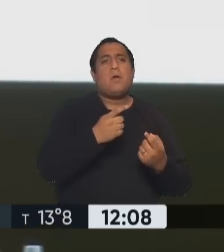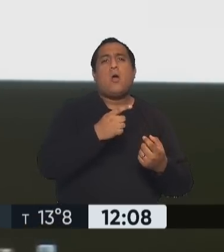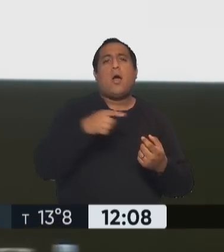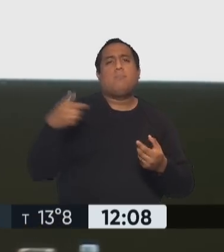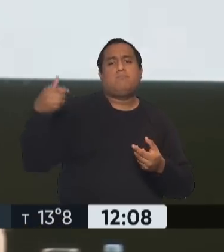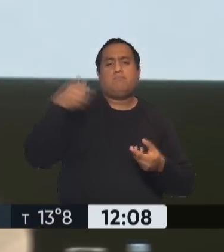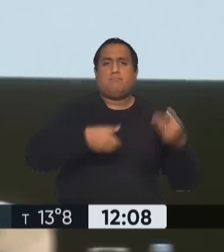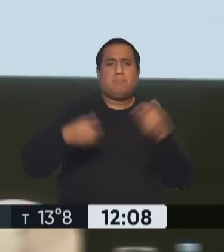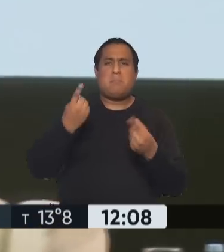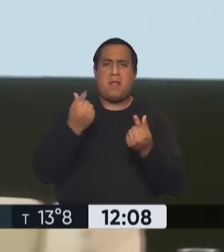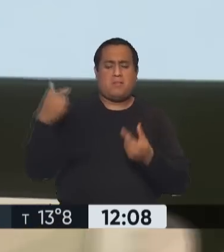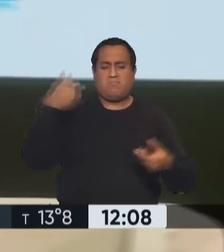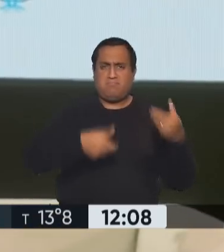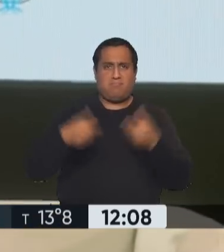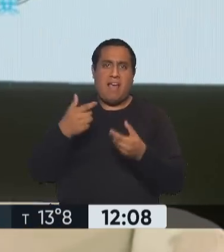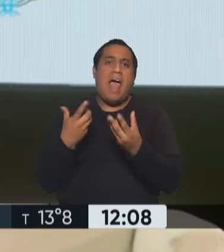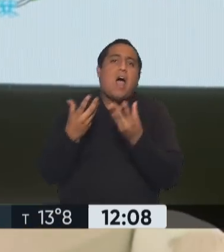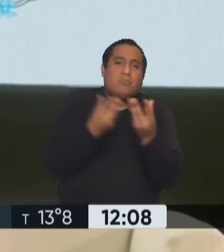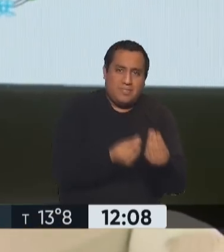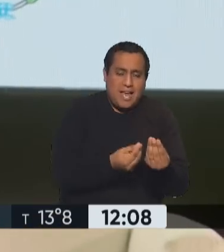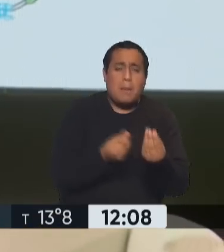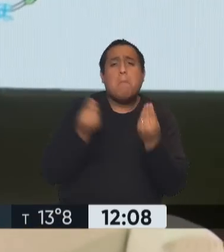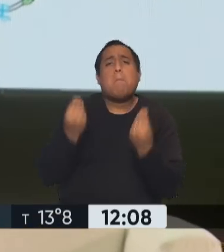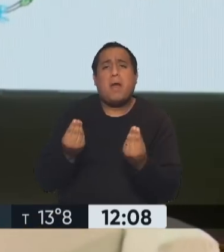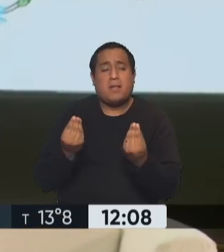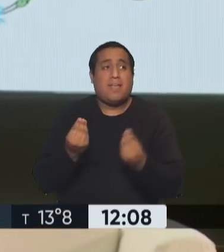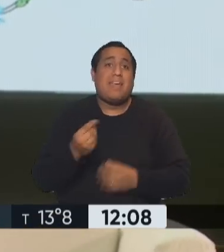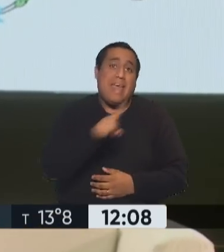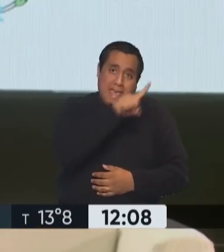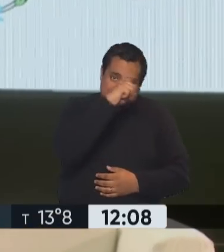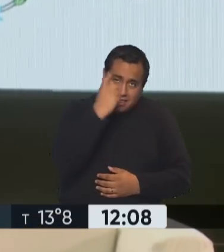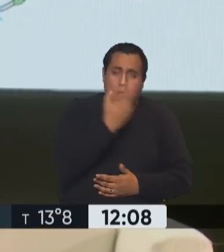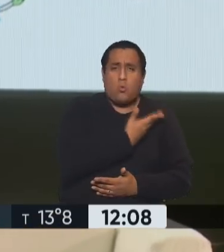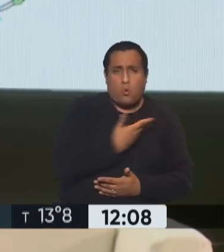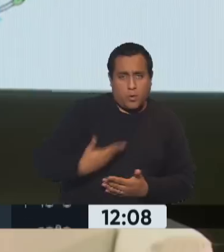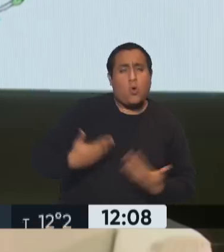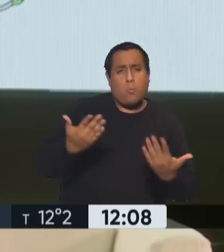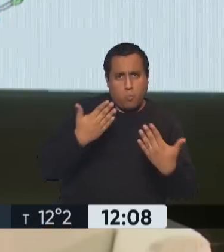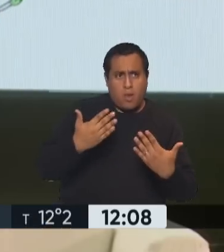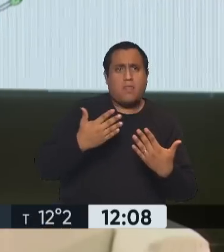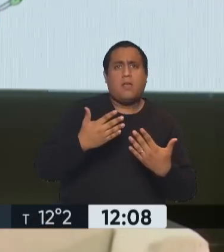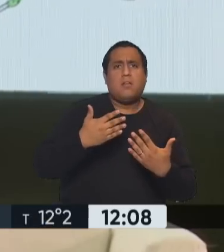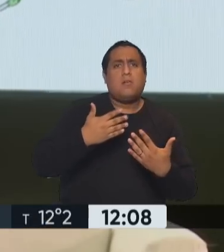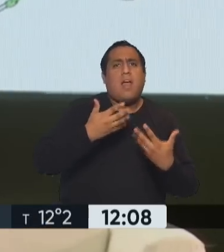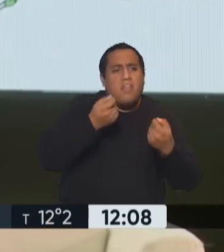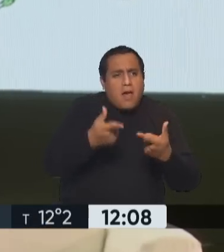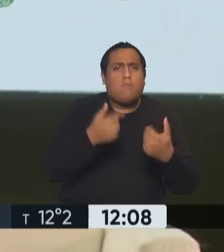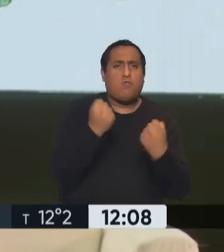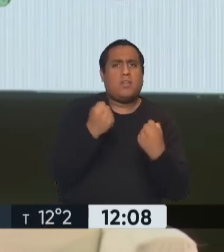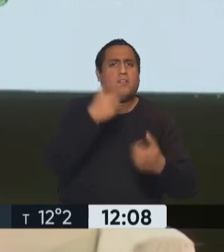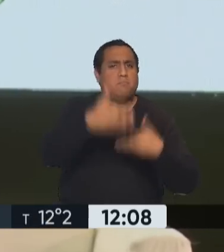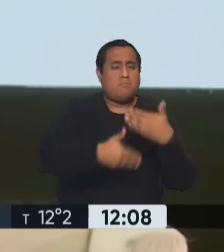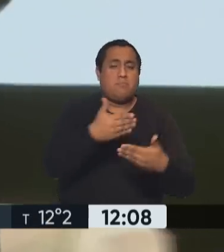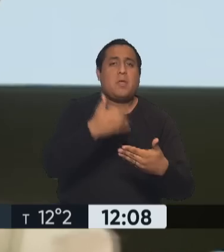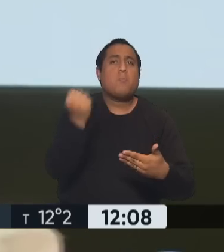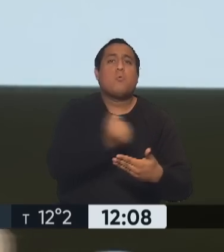auxiliares a esos objetivos. Para que el Estado pueda cumplir un rol de mayor fortaleza, es fundamental